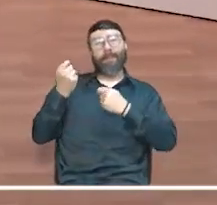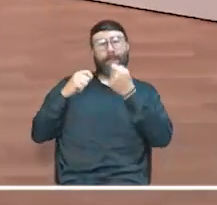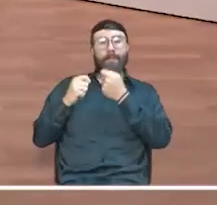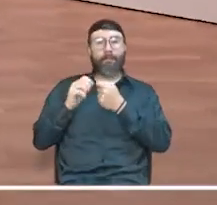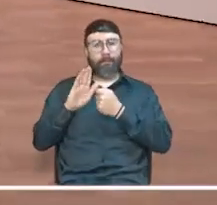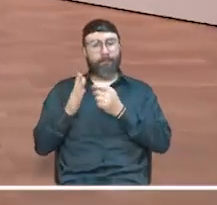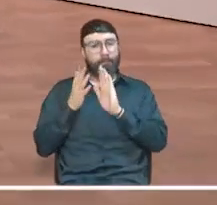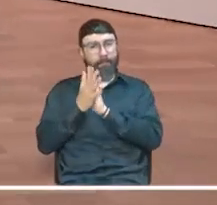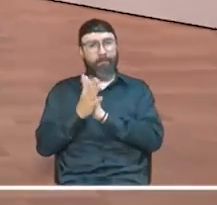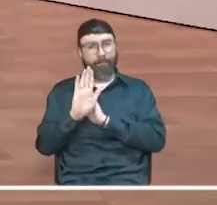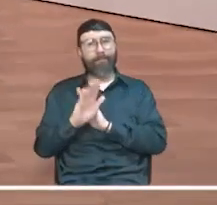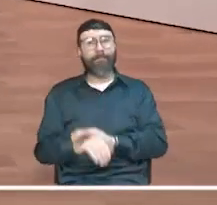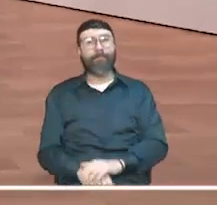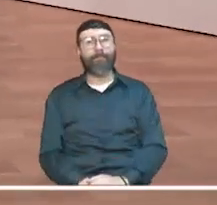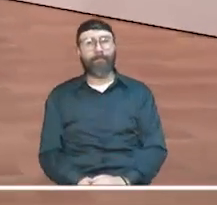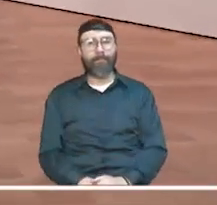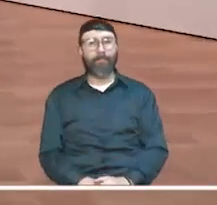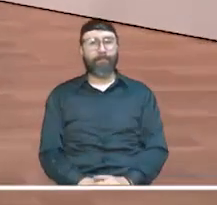cositas.